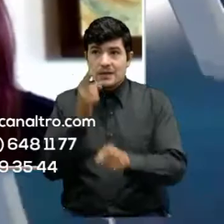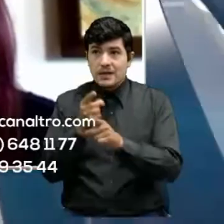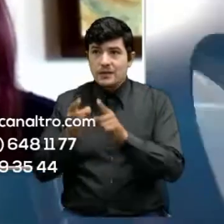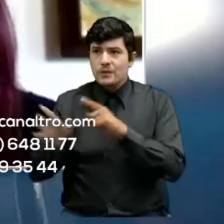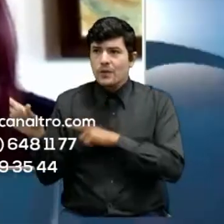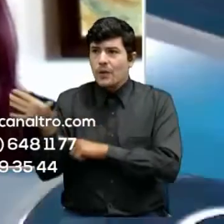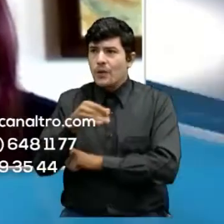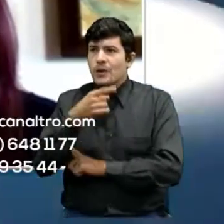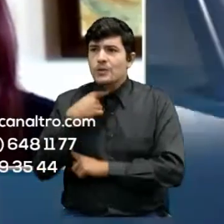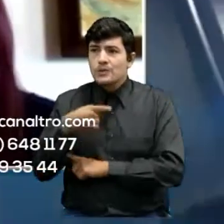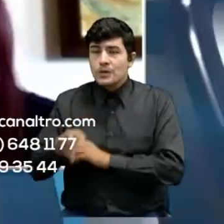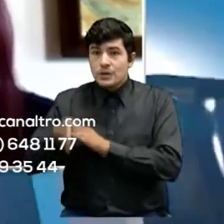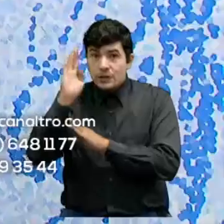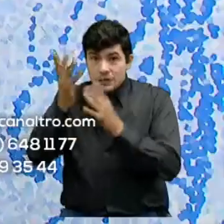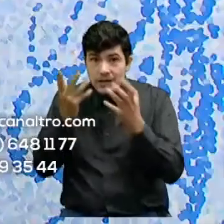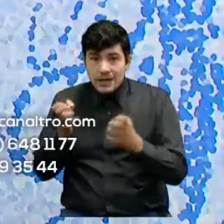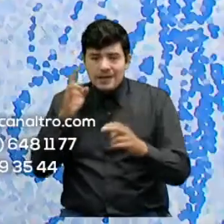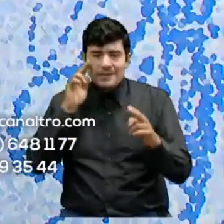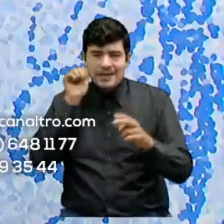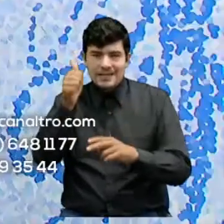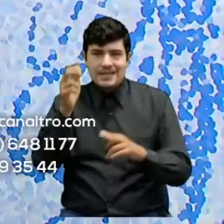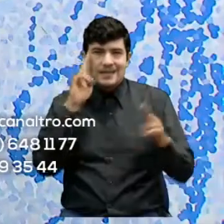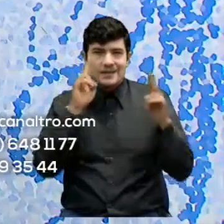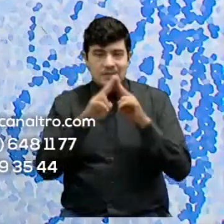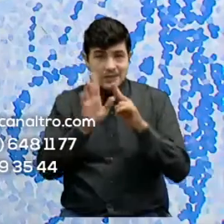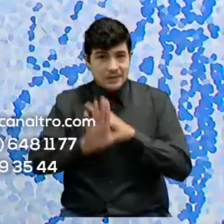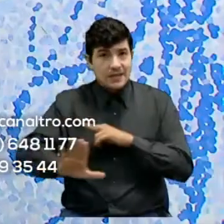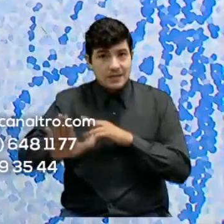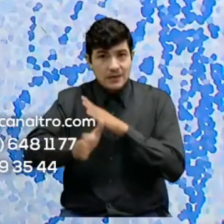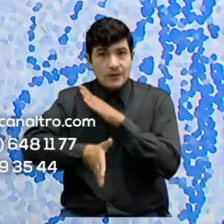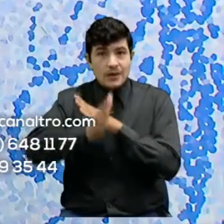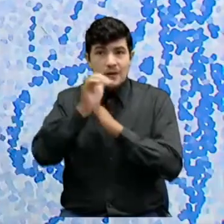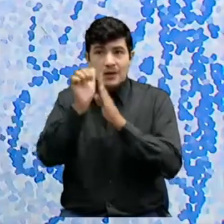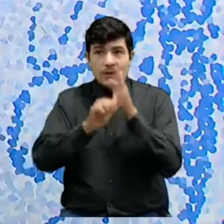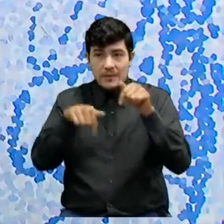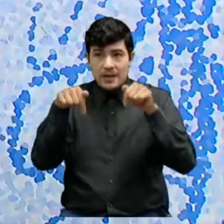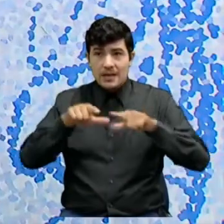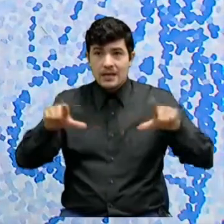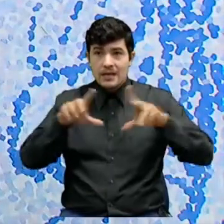vemos mañana. Perfecto. Y todos ustedes continúen con la programación